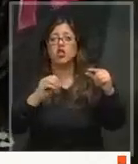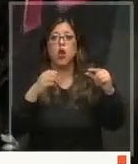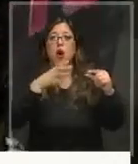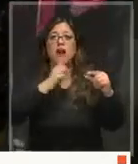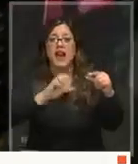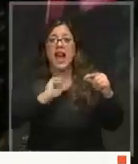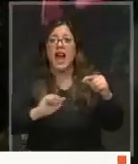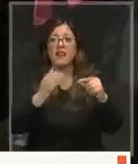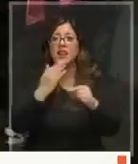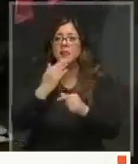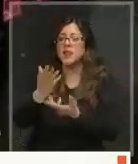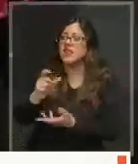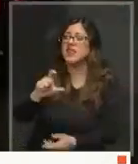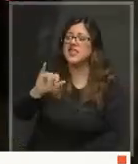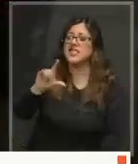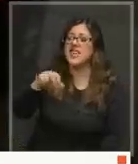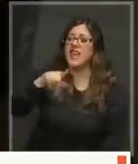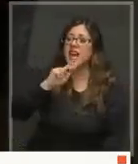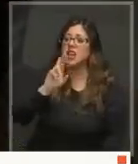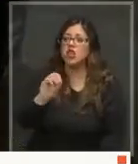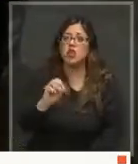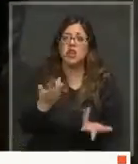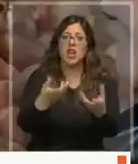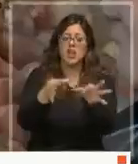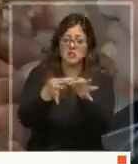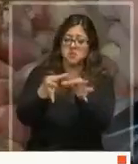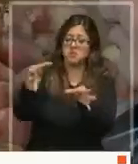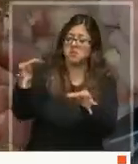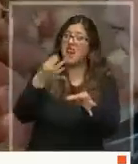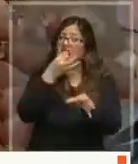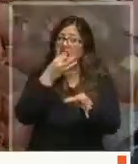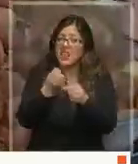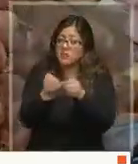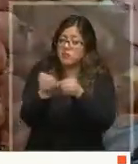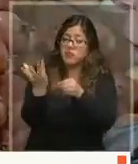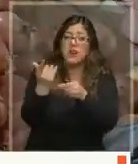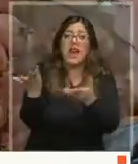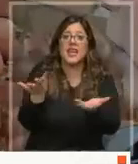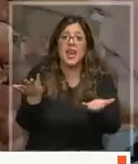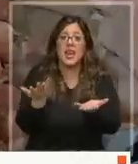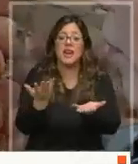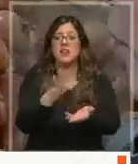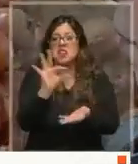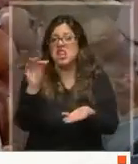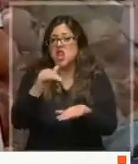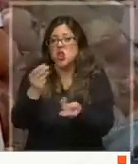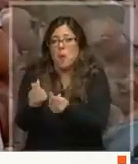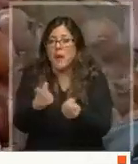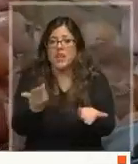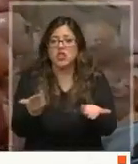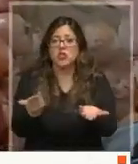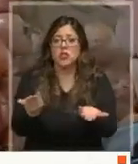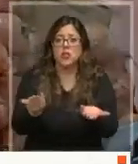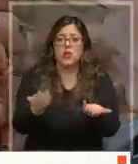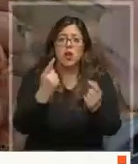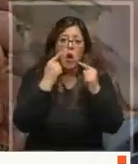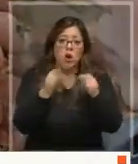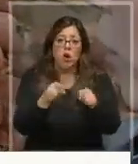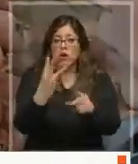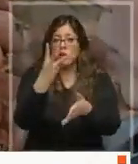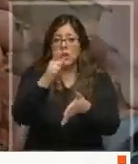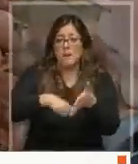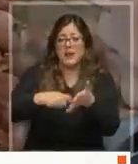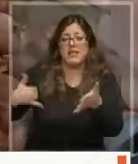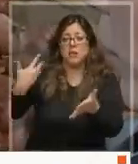Está 500 pesos un rollo de cilantro. Bueno, el ajo se ha mantenido. Ya la verdad es que llevamos ya como unos 3 meses que el